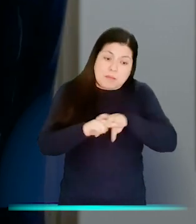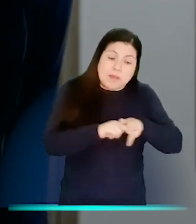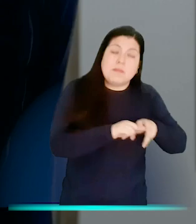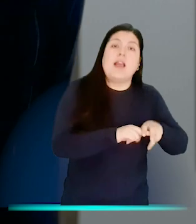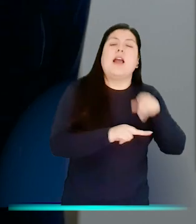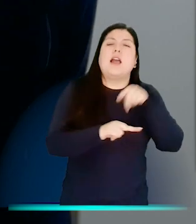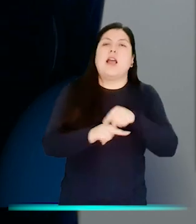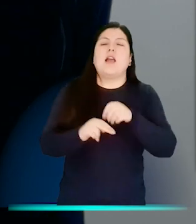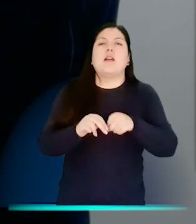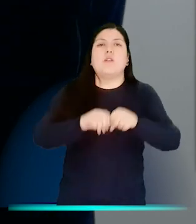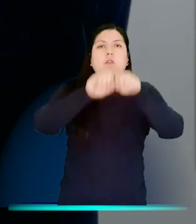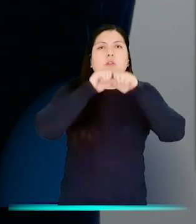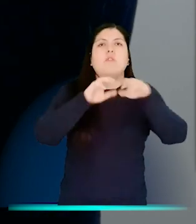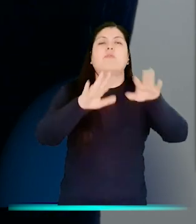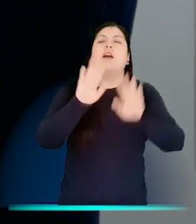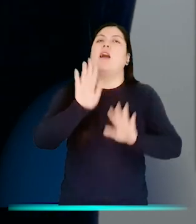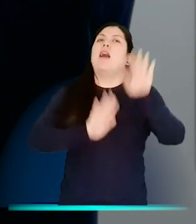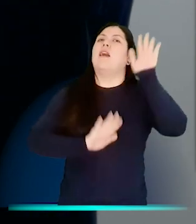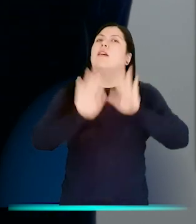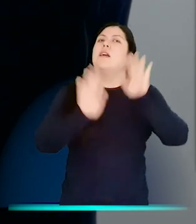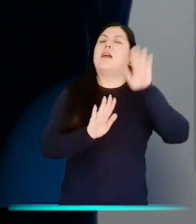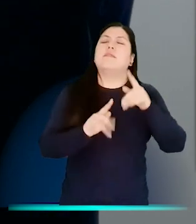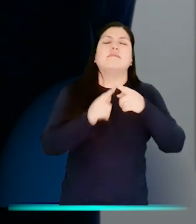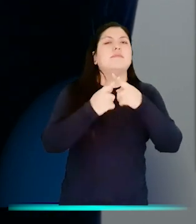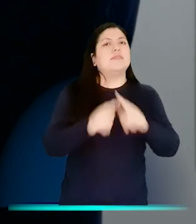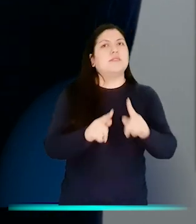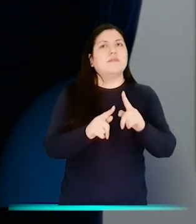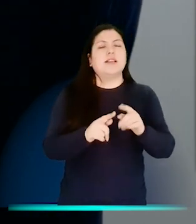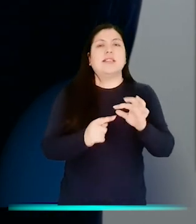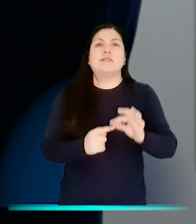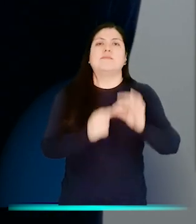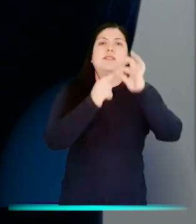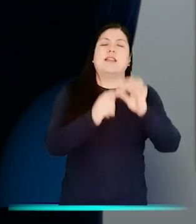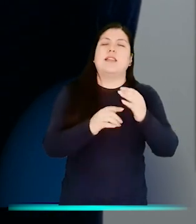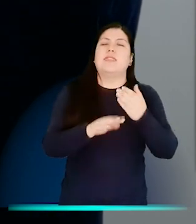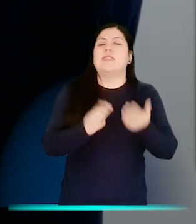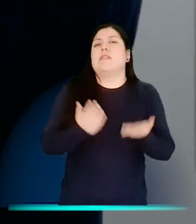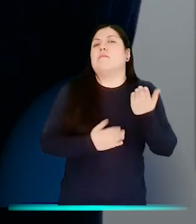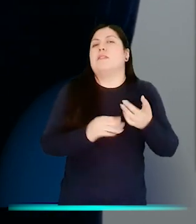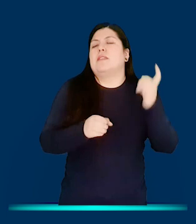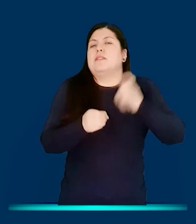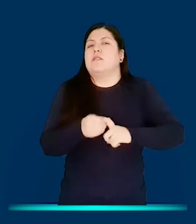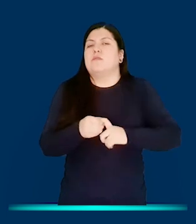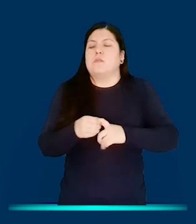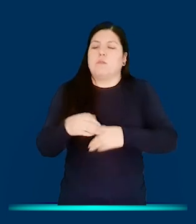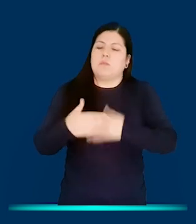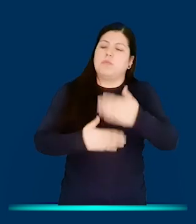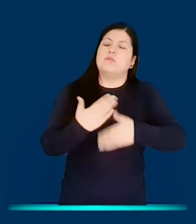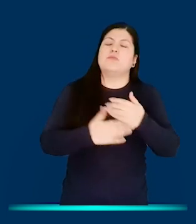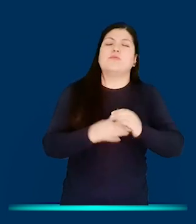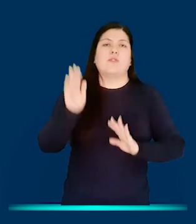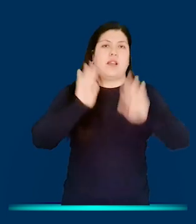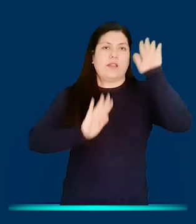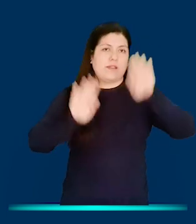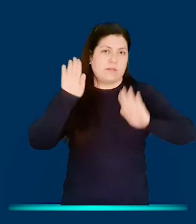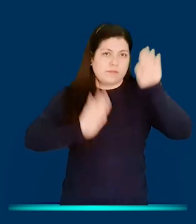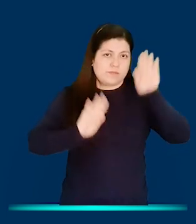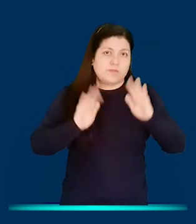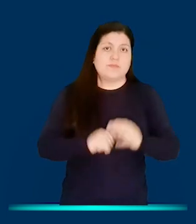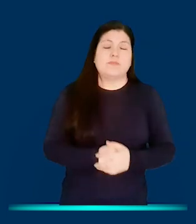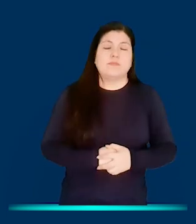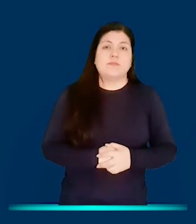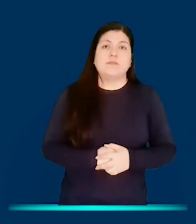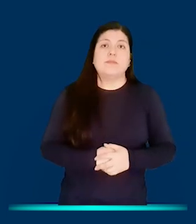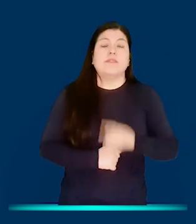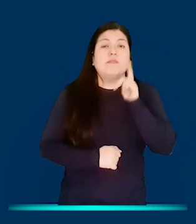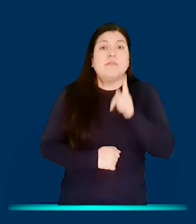cada una de las 16 una oferta de candidaturas especial y diferente en razón a la inscripción que se hizo en el